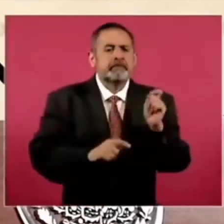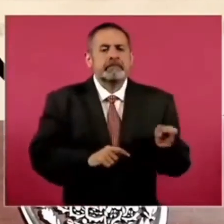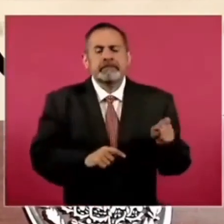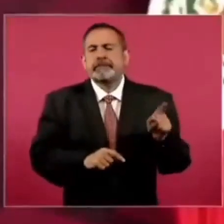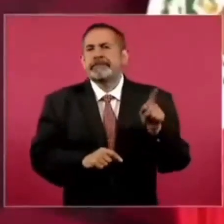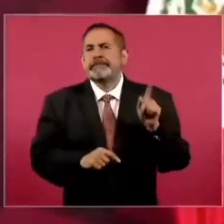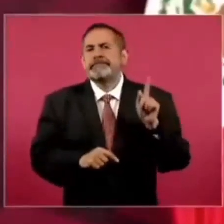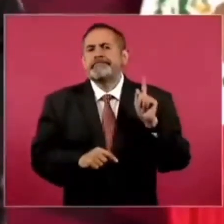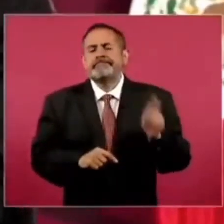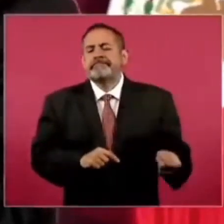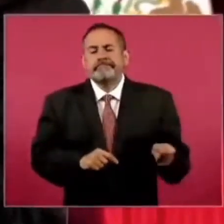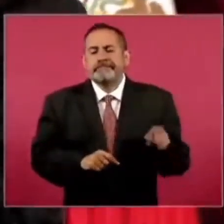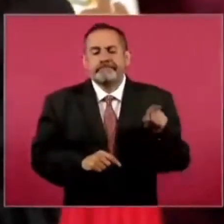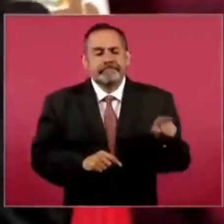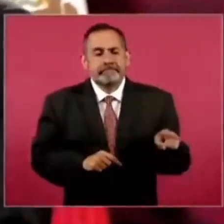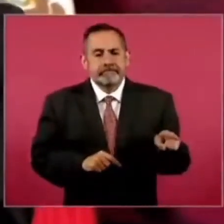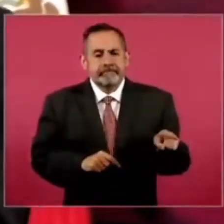que